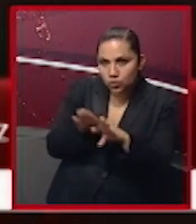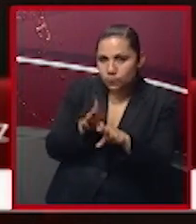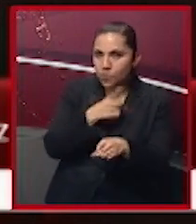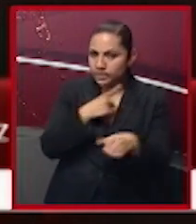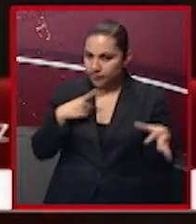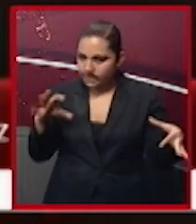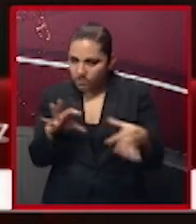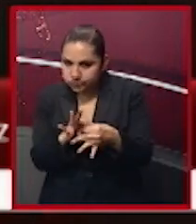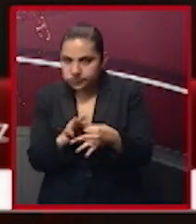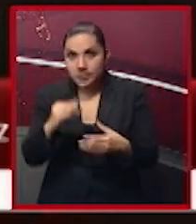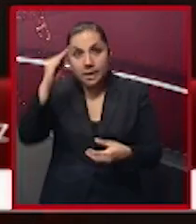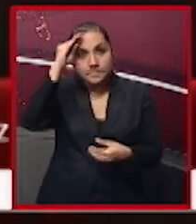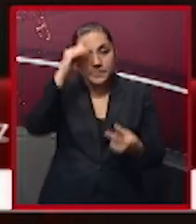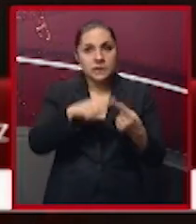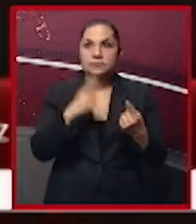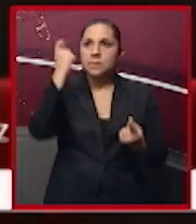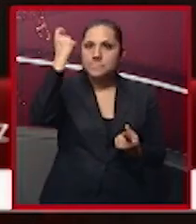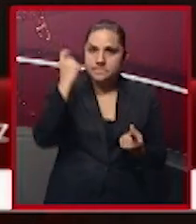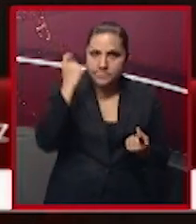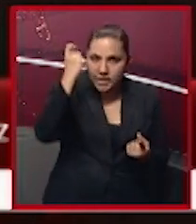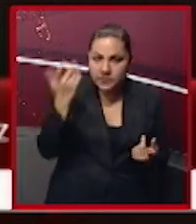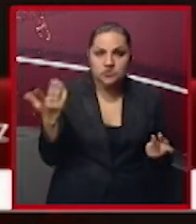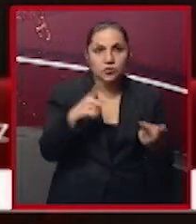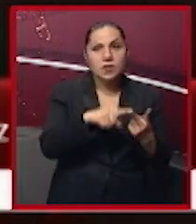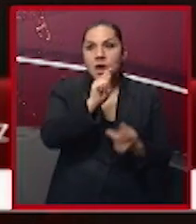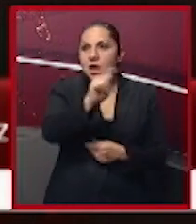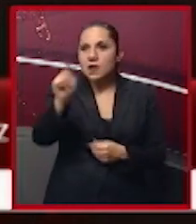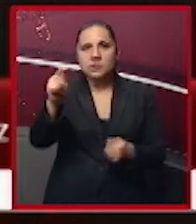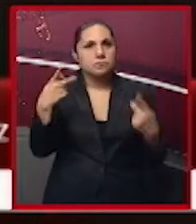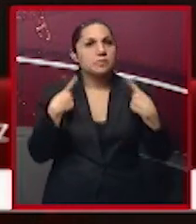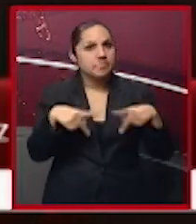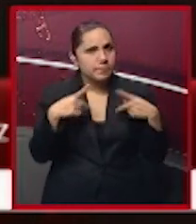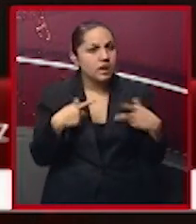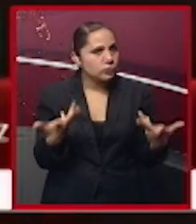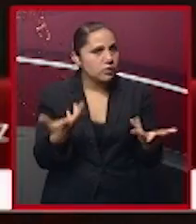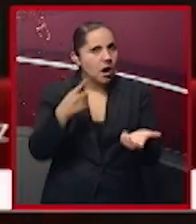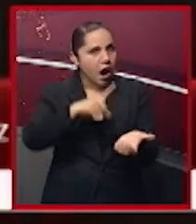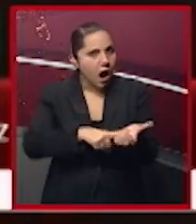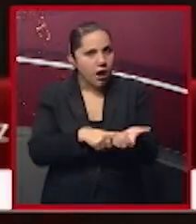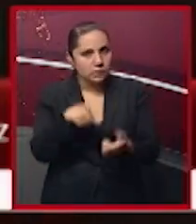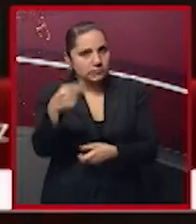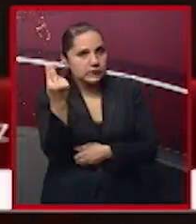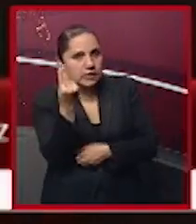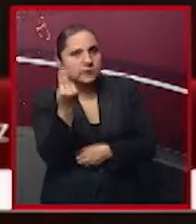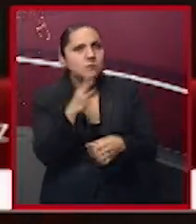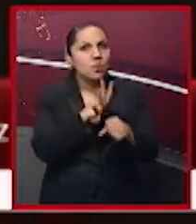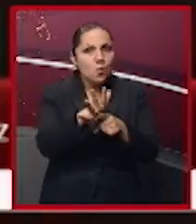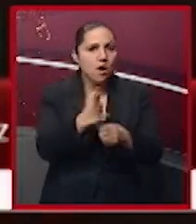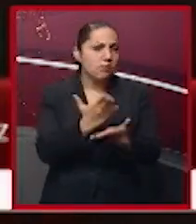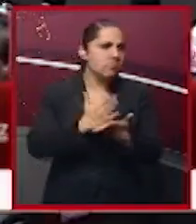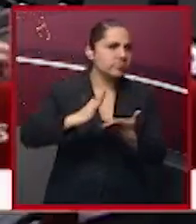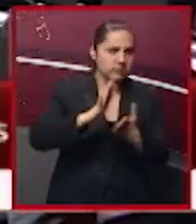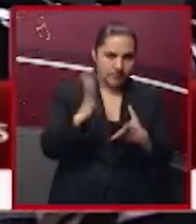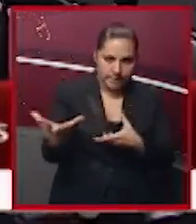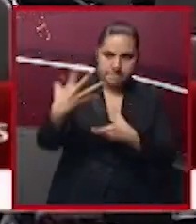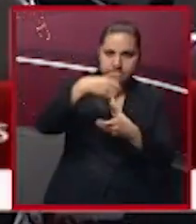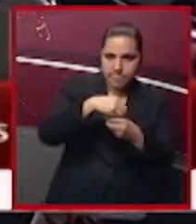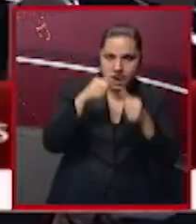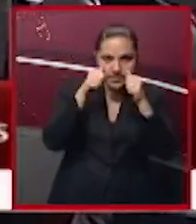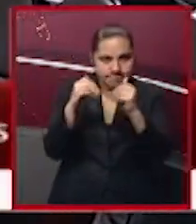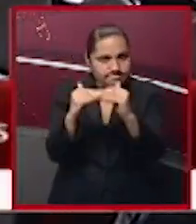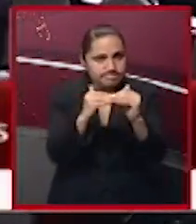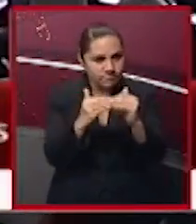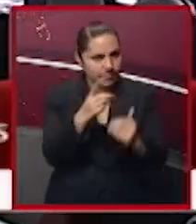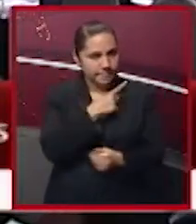de los entornos culturales abiertos e incluyentes que exigiera este sector de la población. El